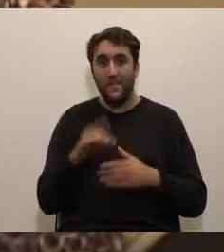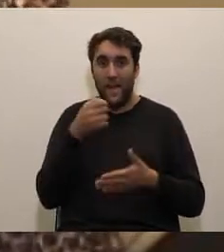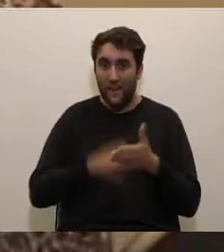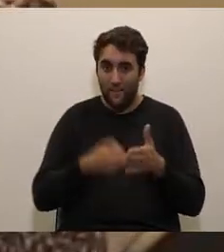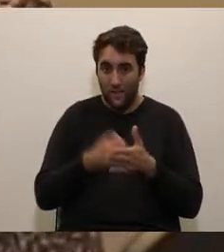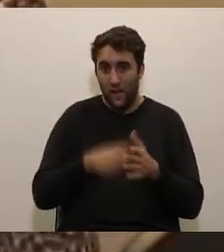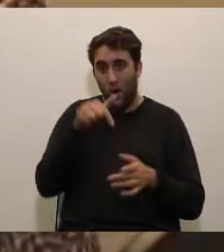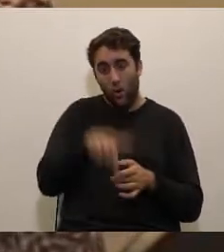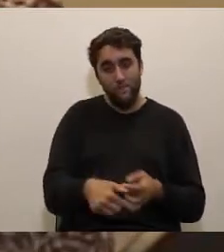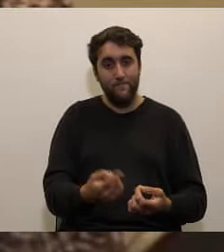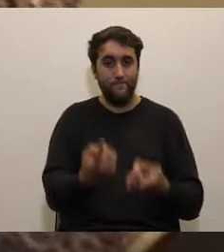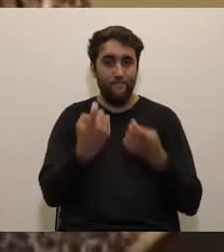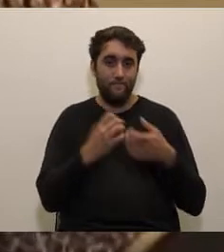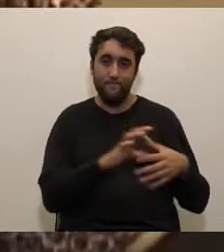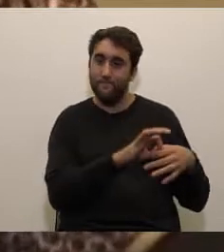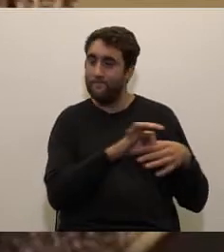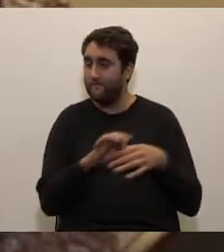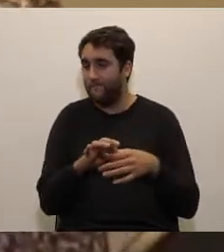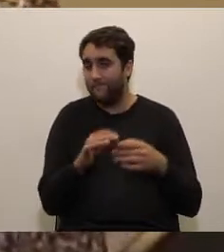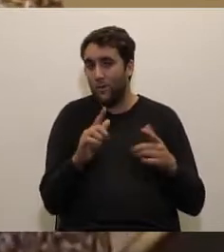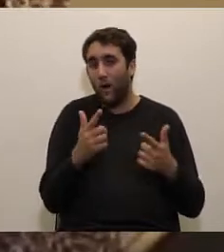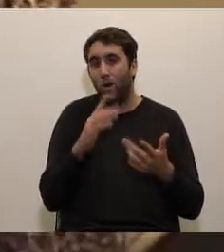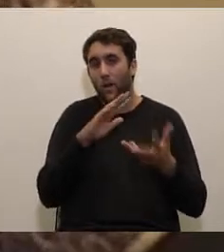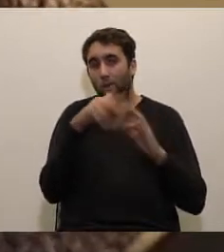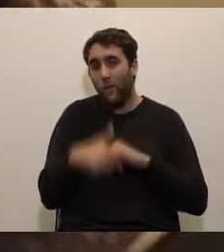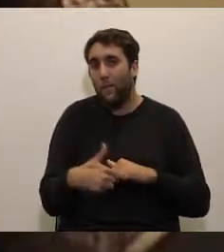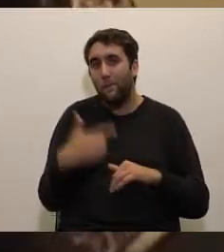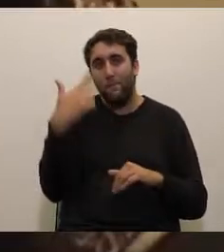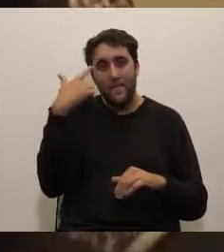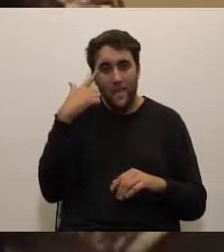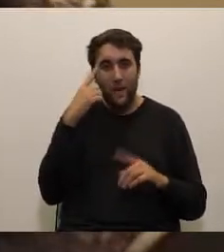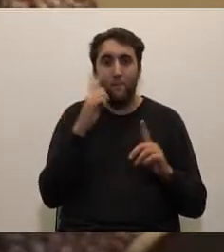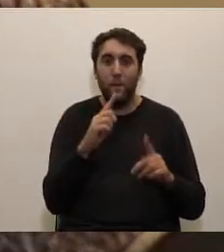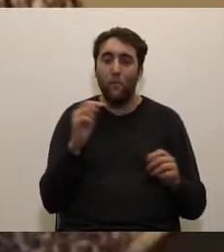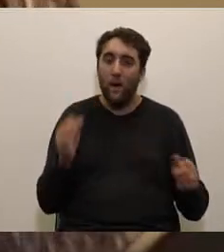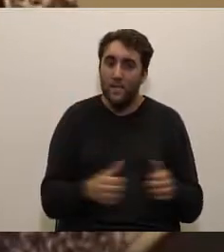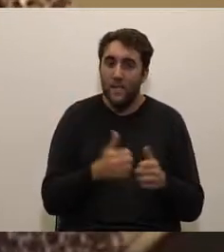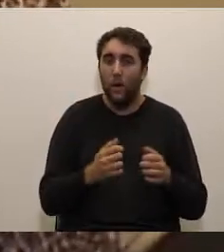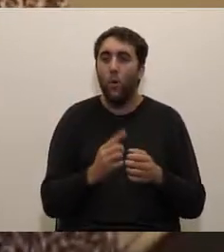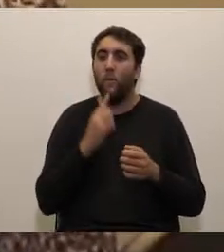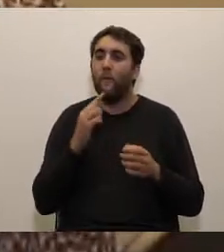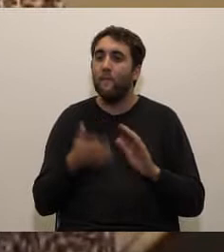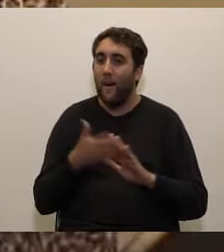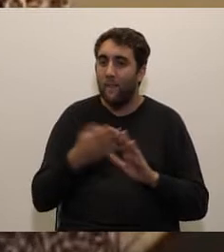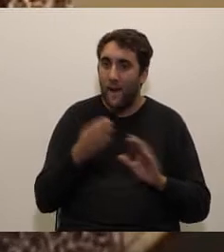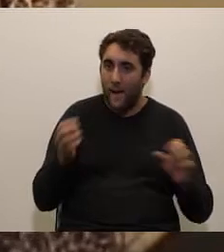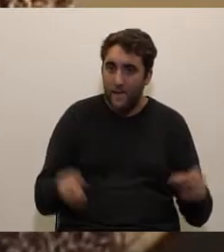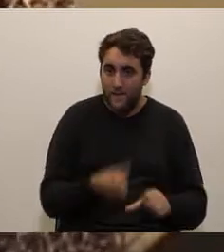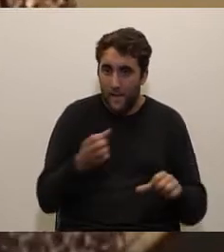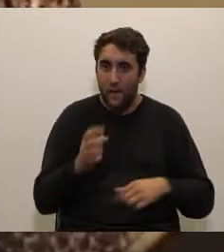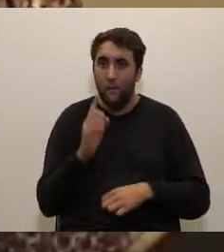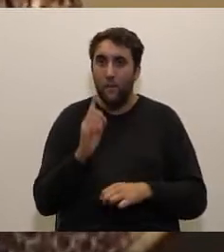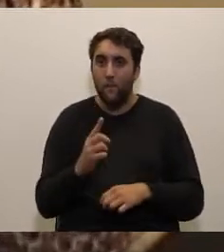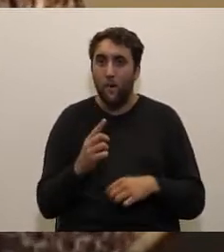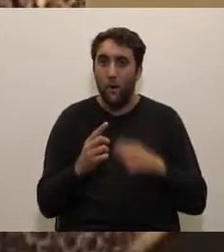en día tienen que inevitablemente plantearse cómo van a intervenir desde